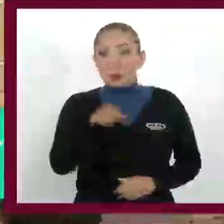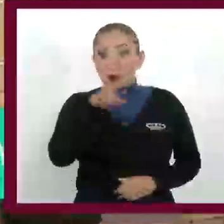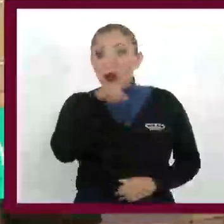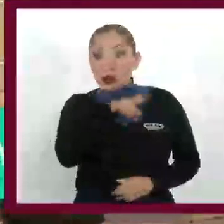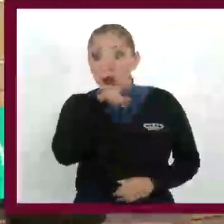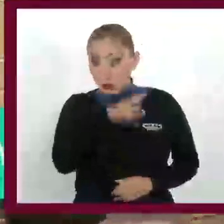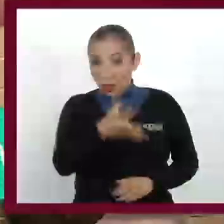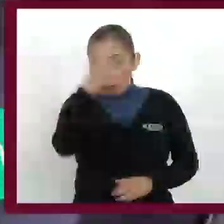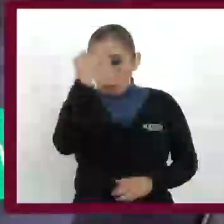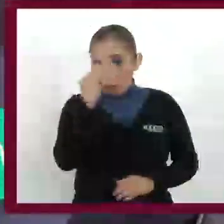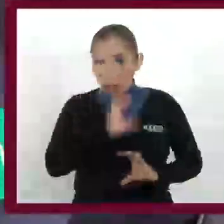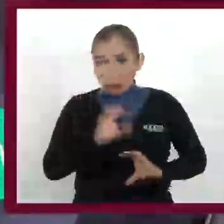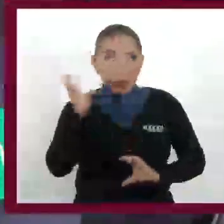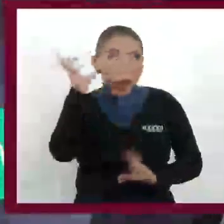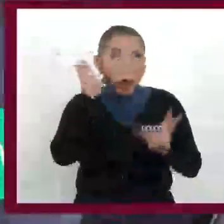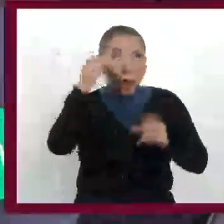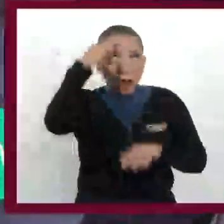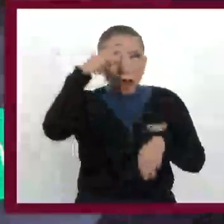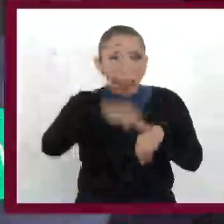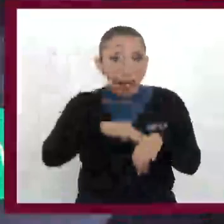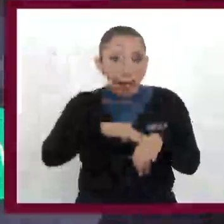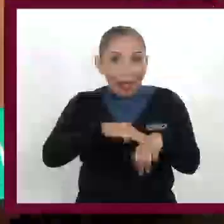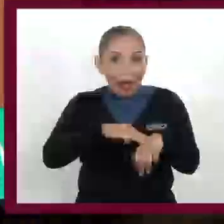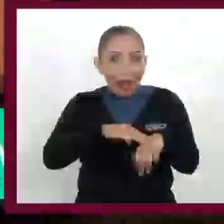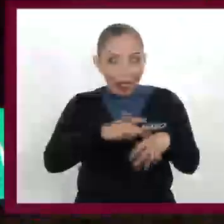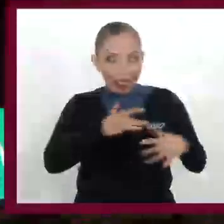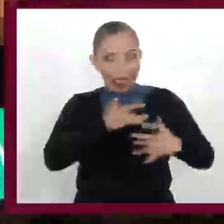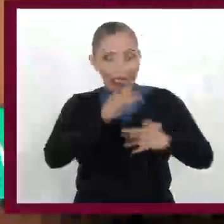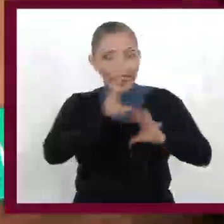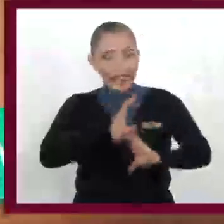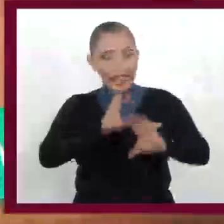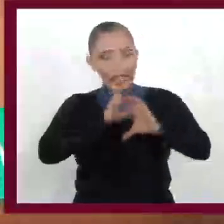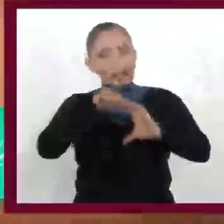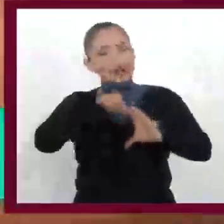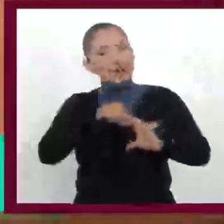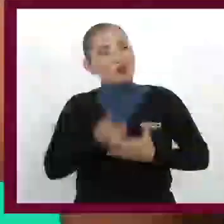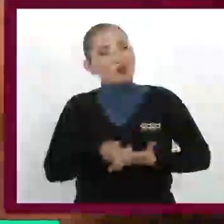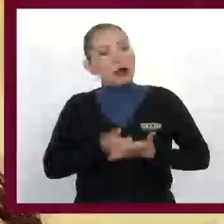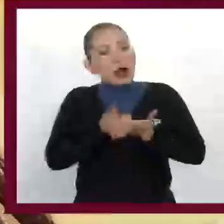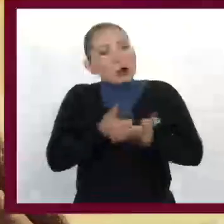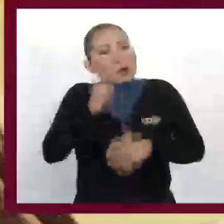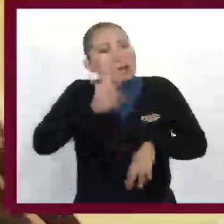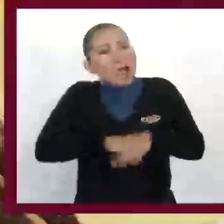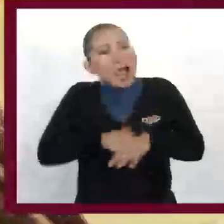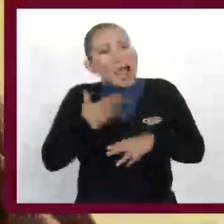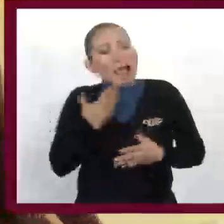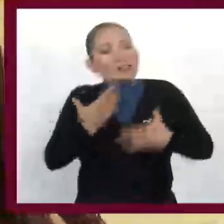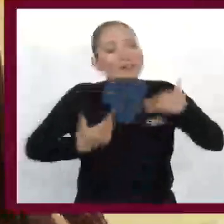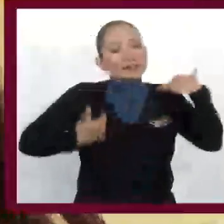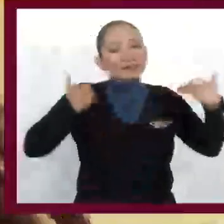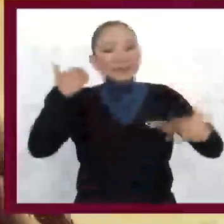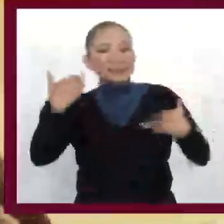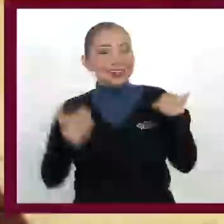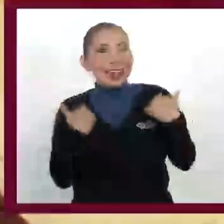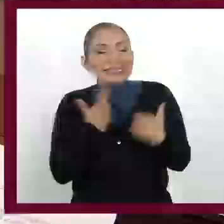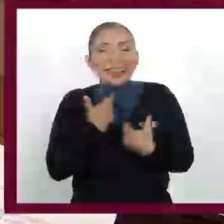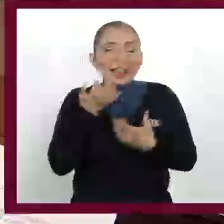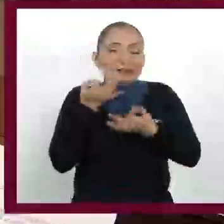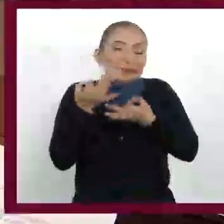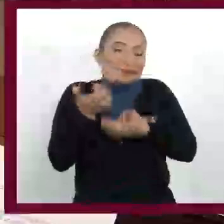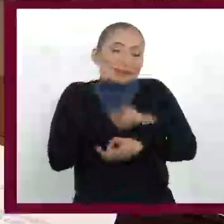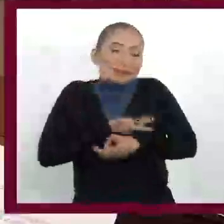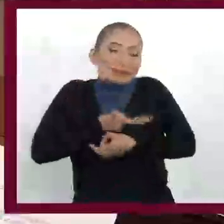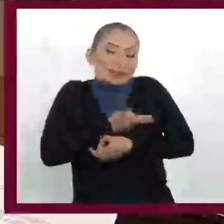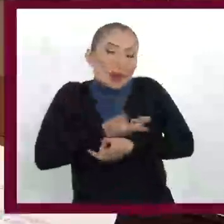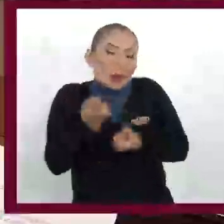¿Qué tan rápido aprendes una canción? La interpretación de canciones te impulsará a cantar para que disfrutes y